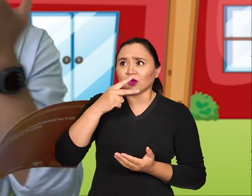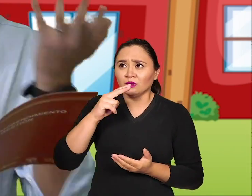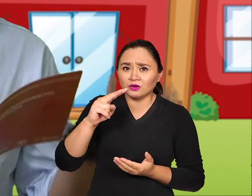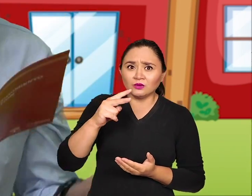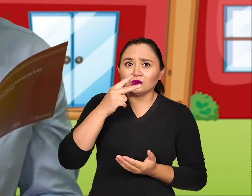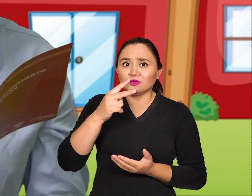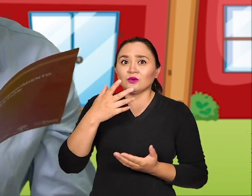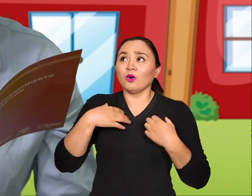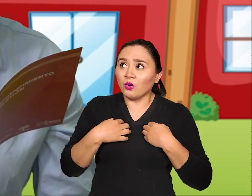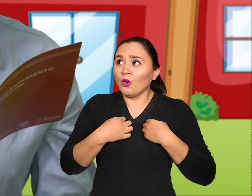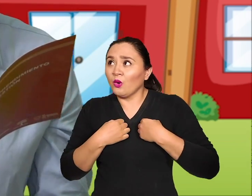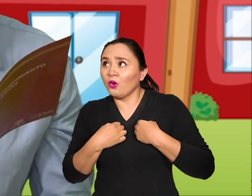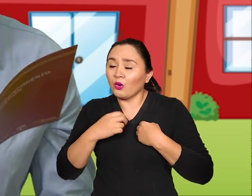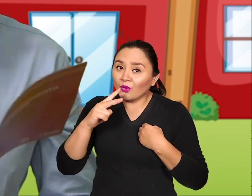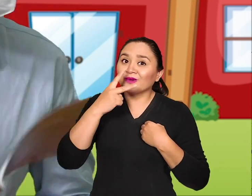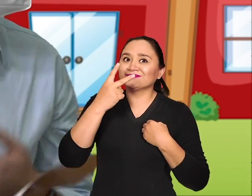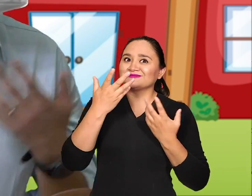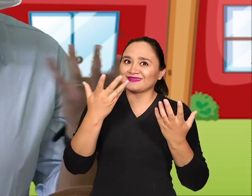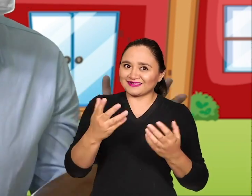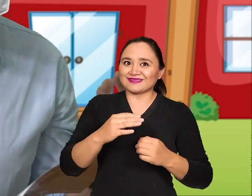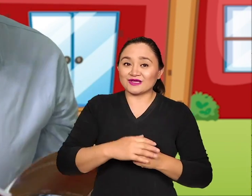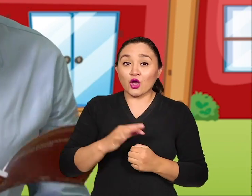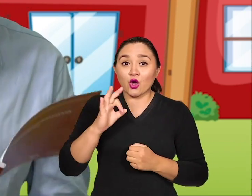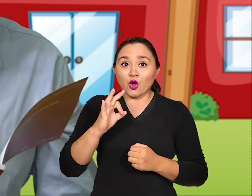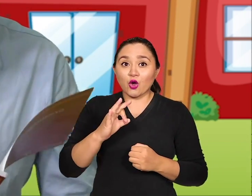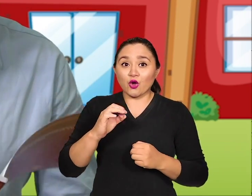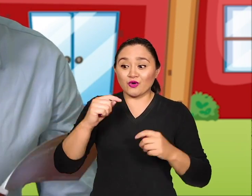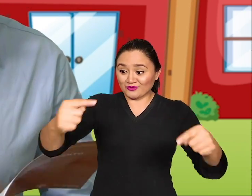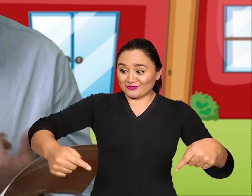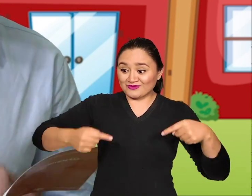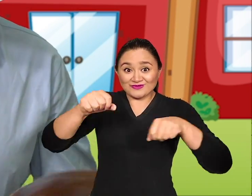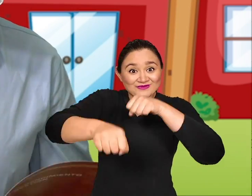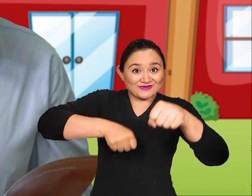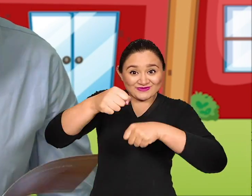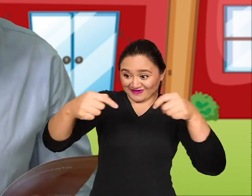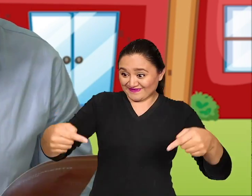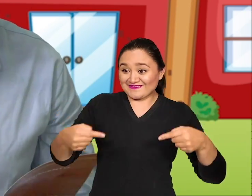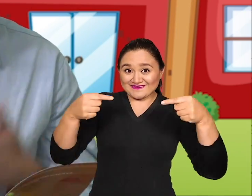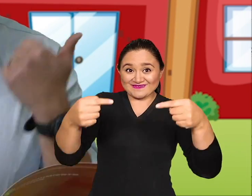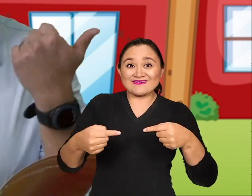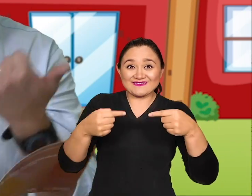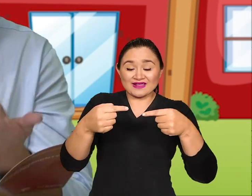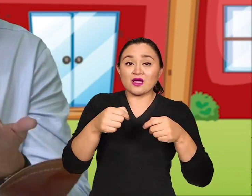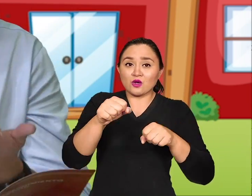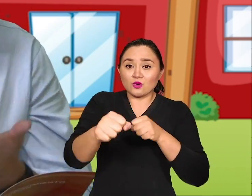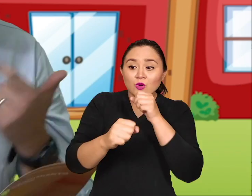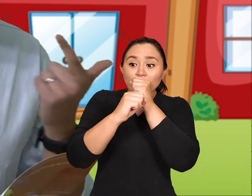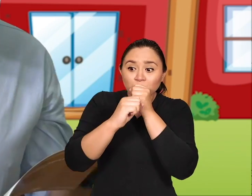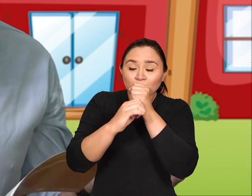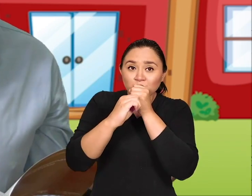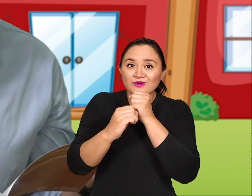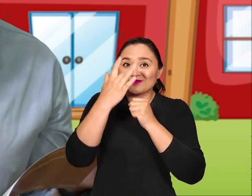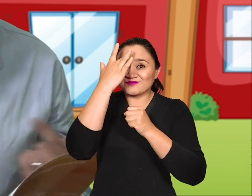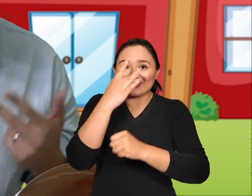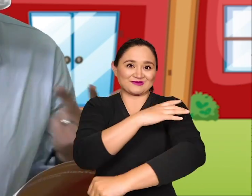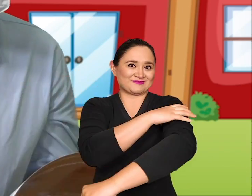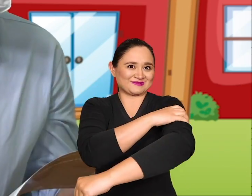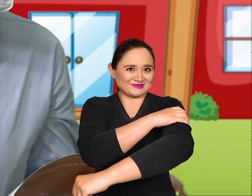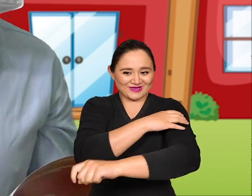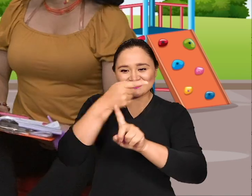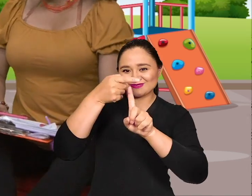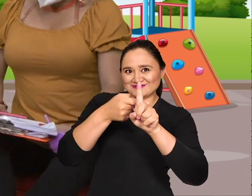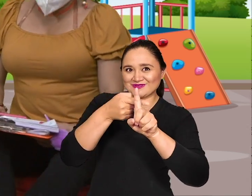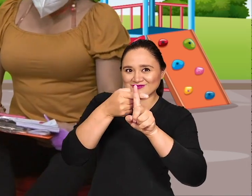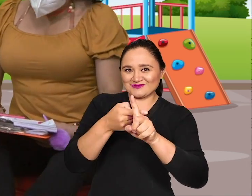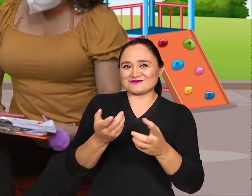cuando subes a la montaña, o cuando inflas la llanta de la bicicleta, porque estás utilizando la presión, la temperatura y el